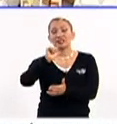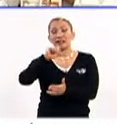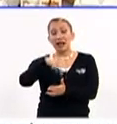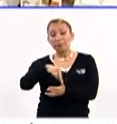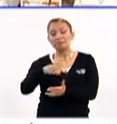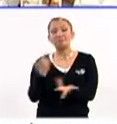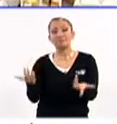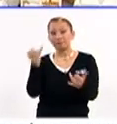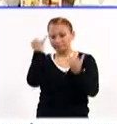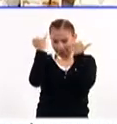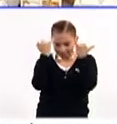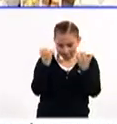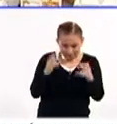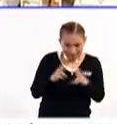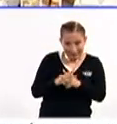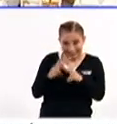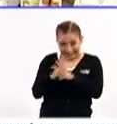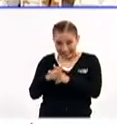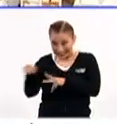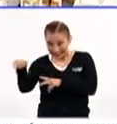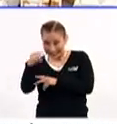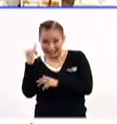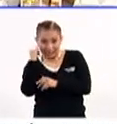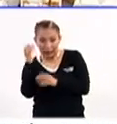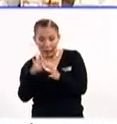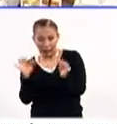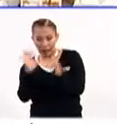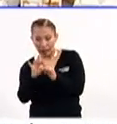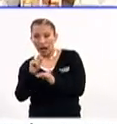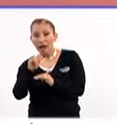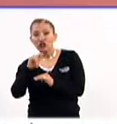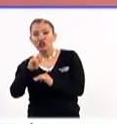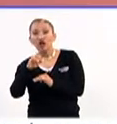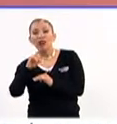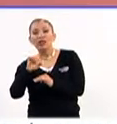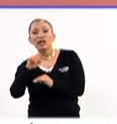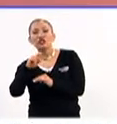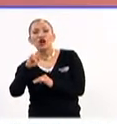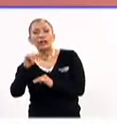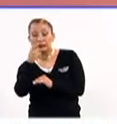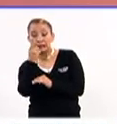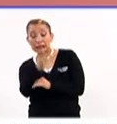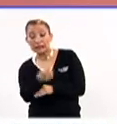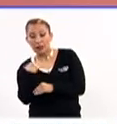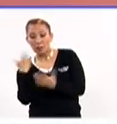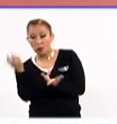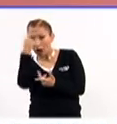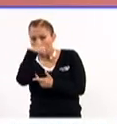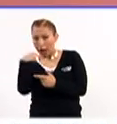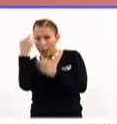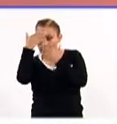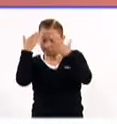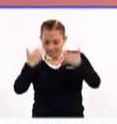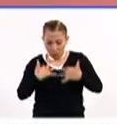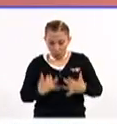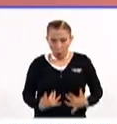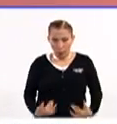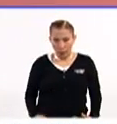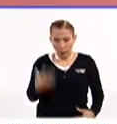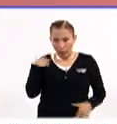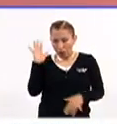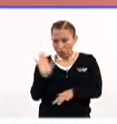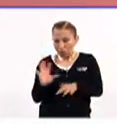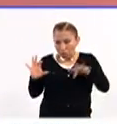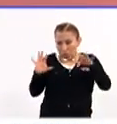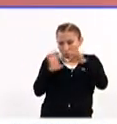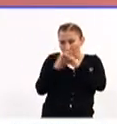La estrategia de guerra de los indígenas, narrada por Antonio de Solís, consistía en pintar su cara y su cuerpo a manera de